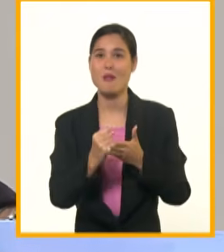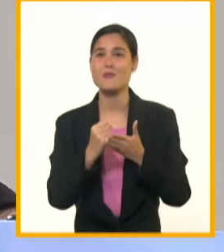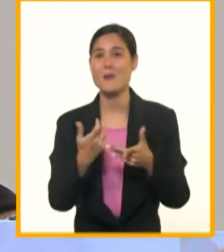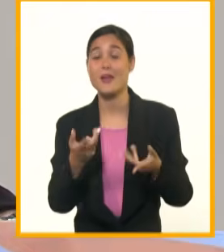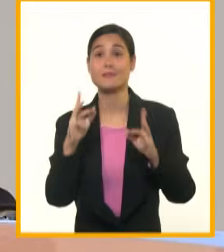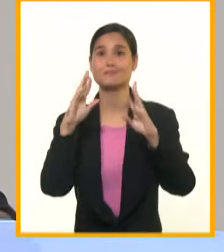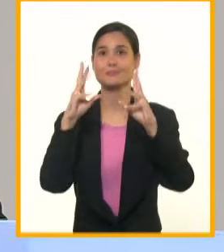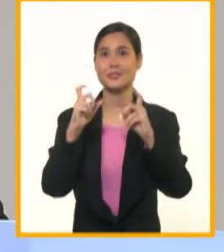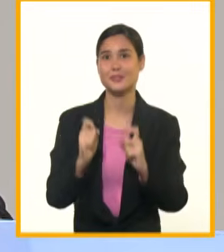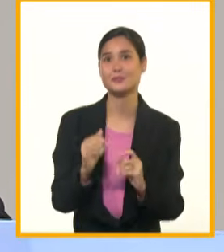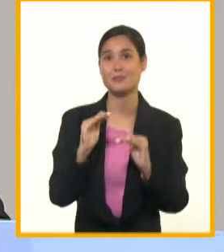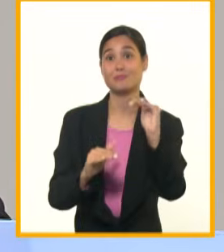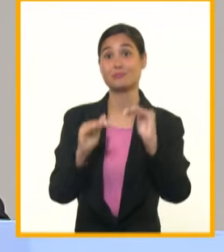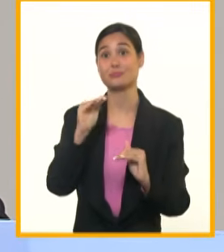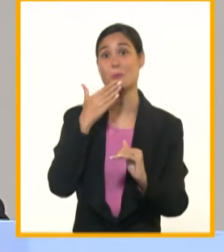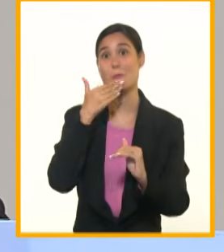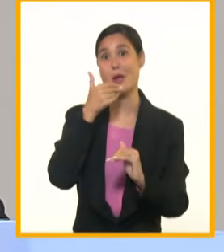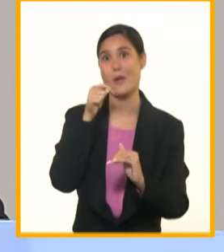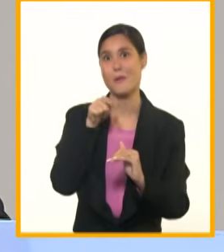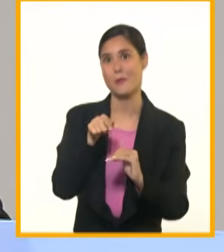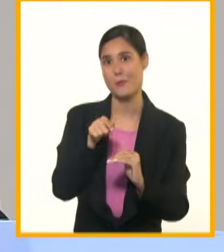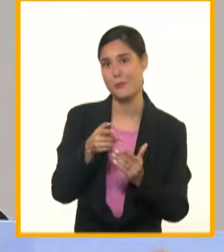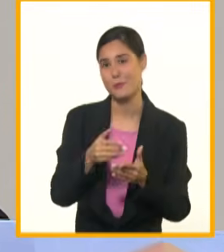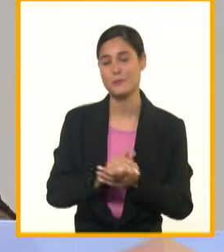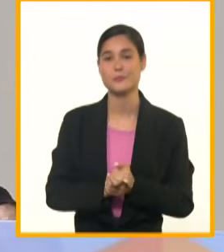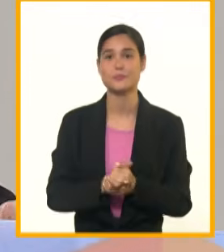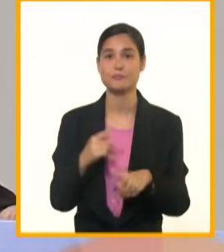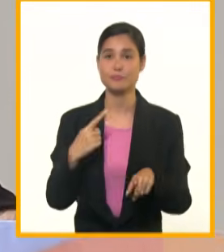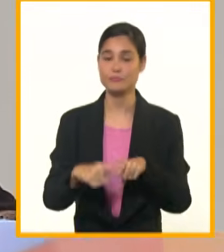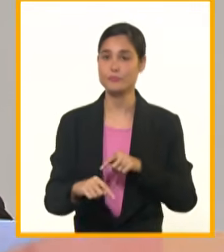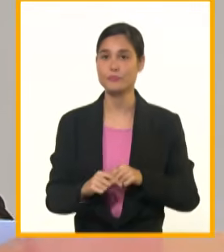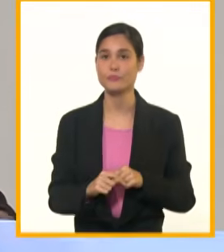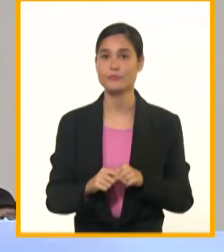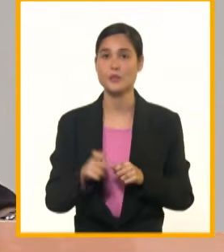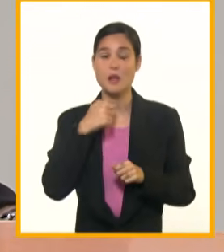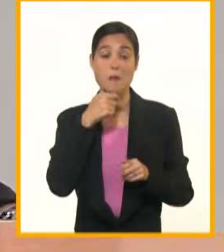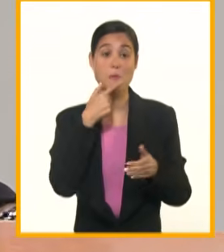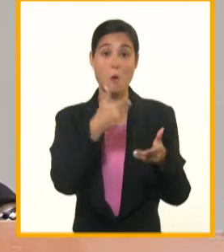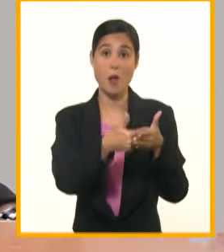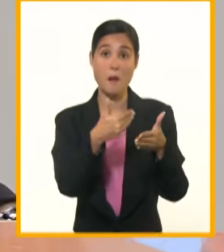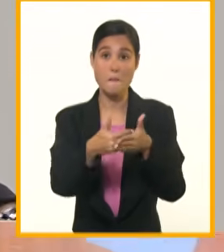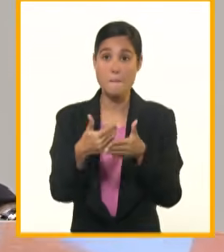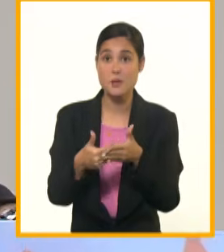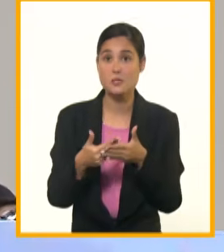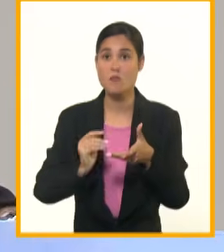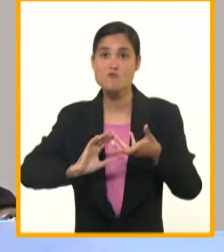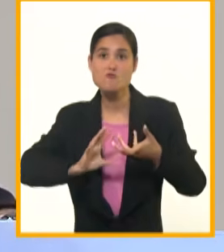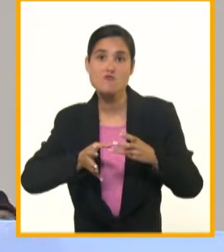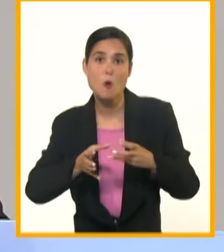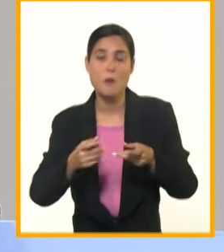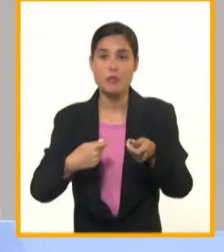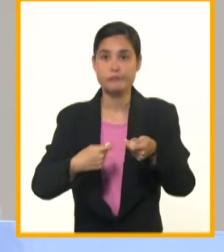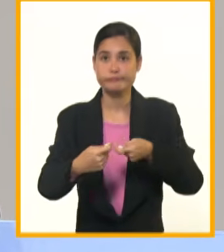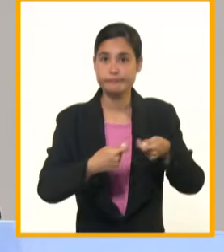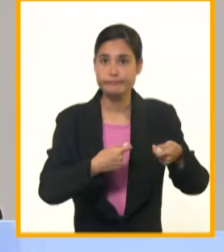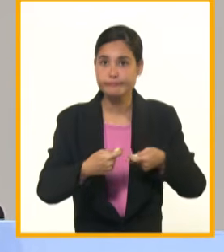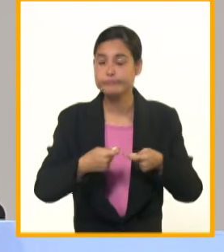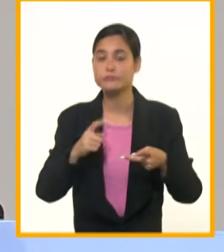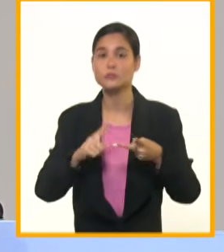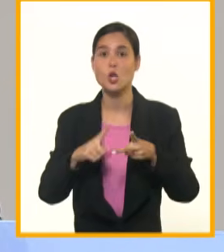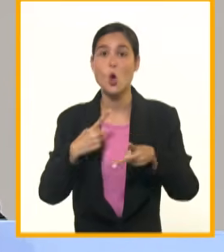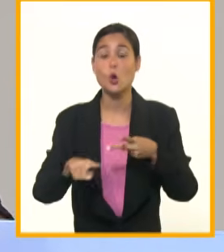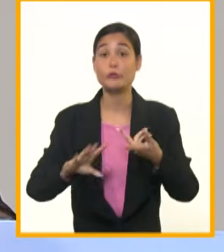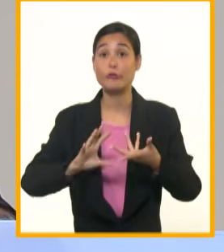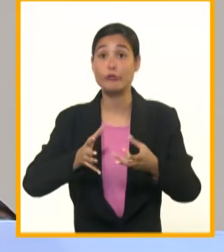en la provincia, la aplicación, el sistema que tenemos con los usufructuarios, las empresas, las formas productivas que tienen una alta responsabilidad,